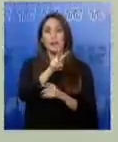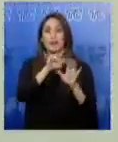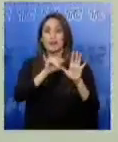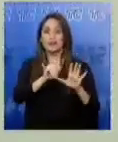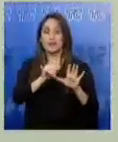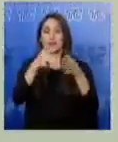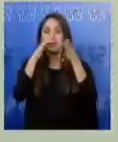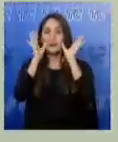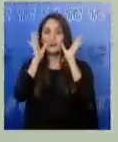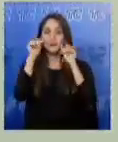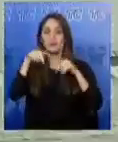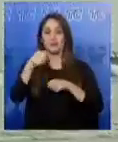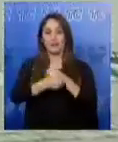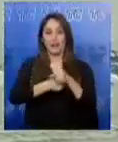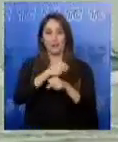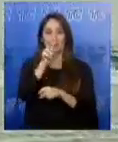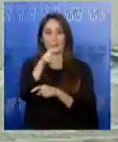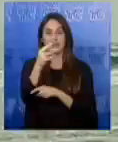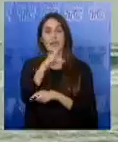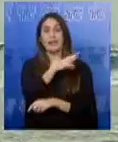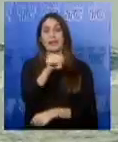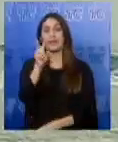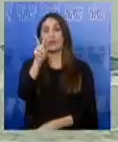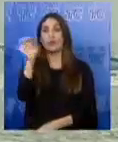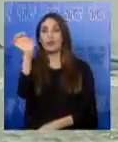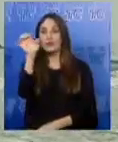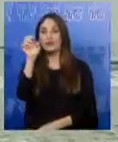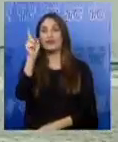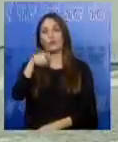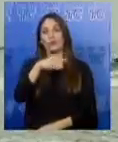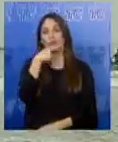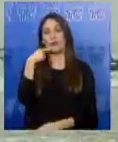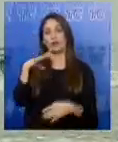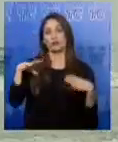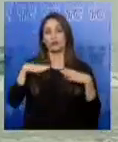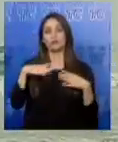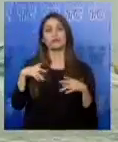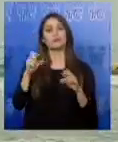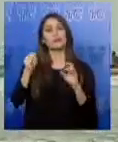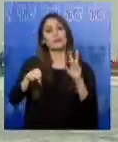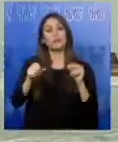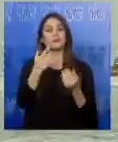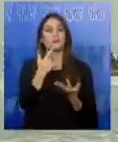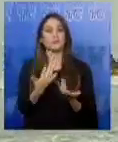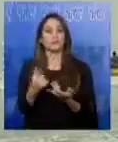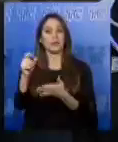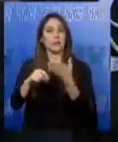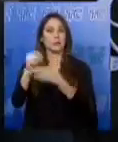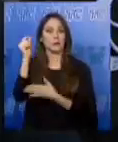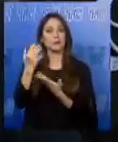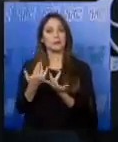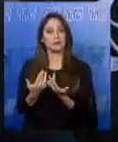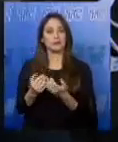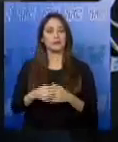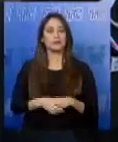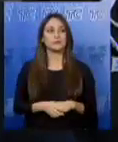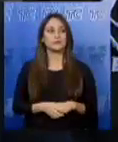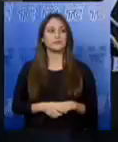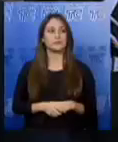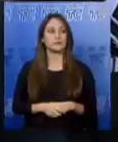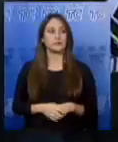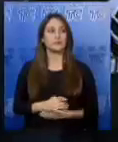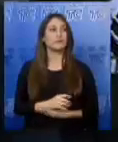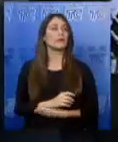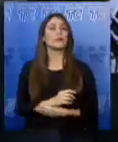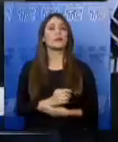26 de diciembre de este año y el 2 de enero de 2017 sean considerados como días de descanso. De no tener veto, yo creo que